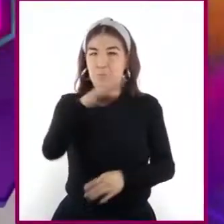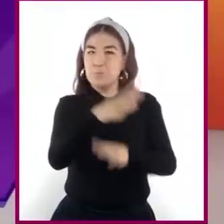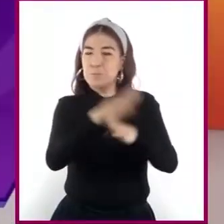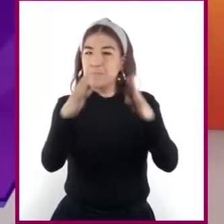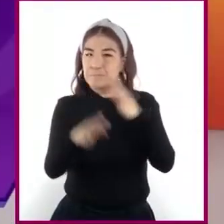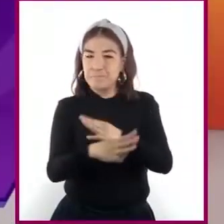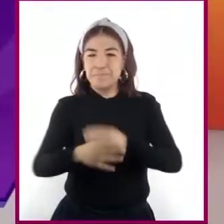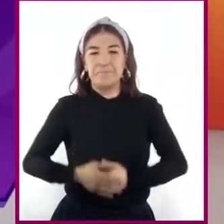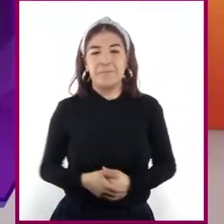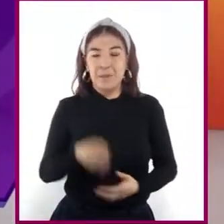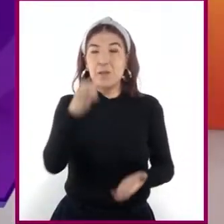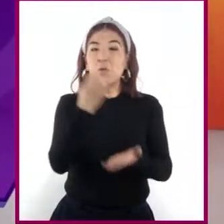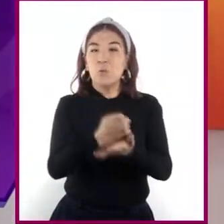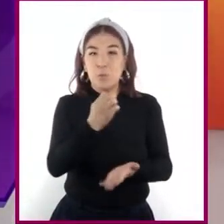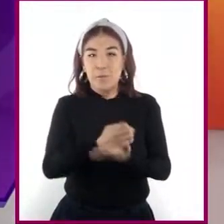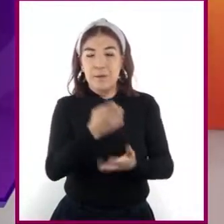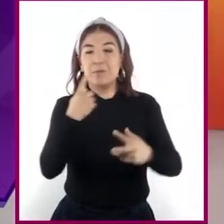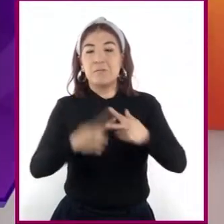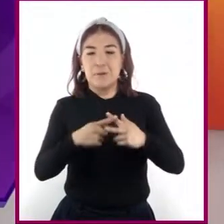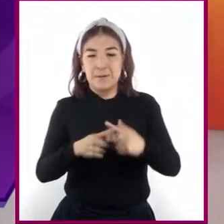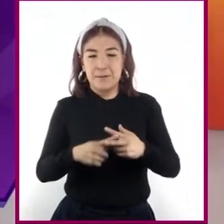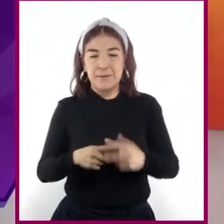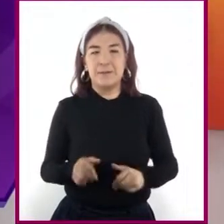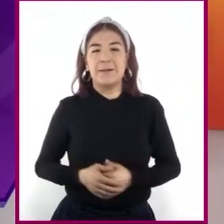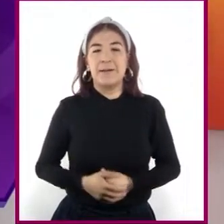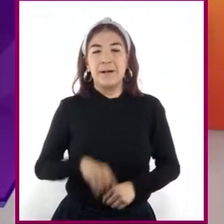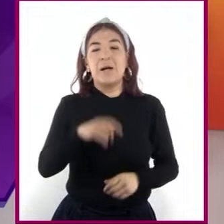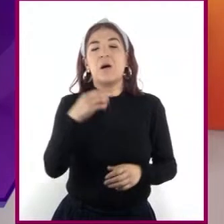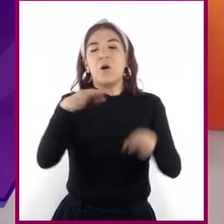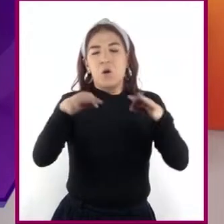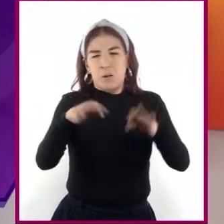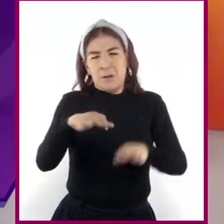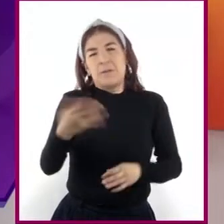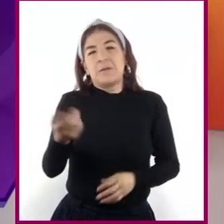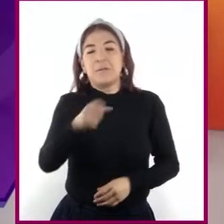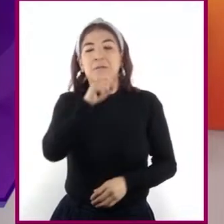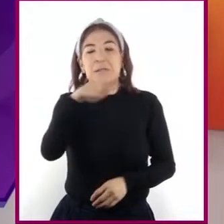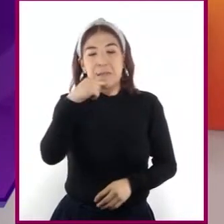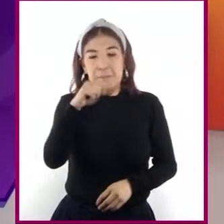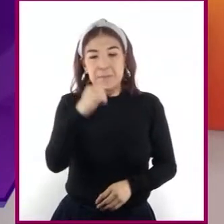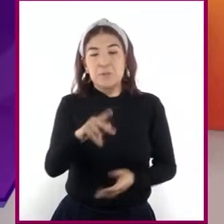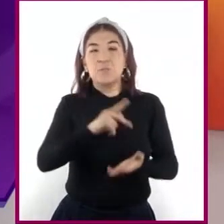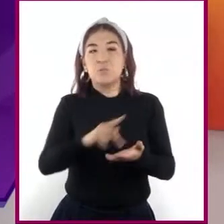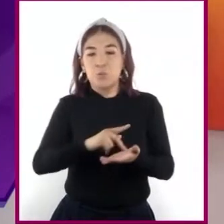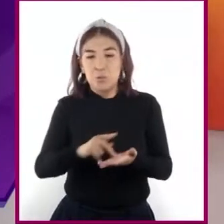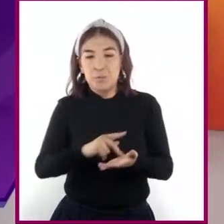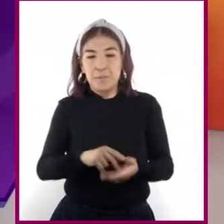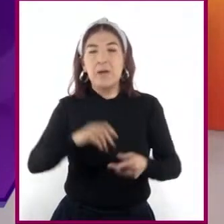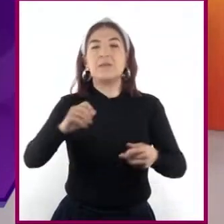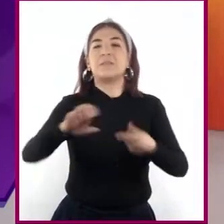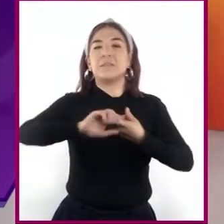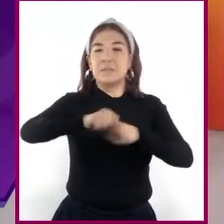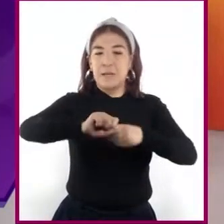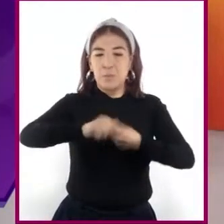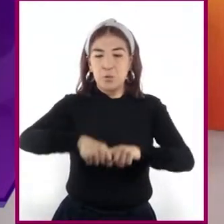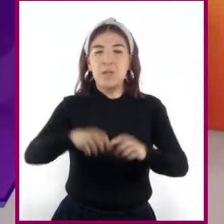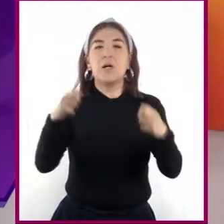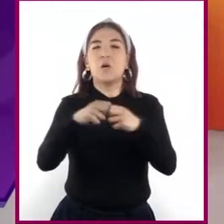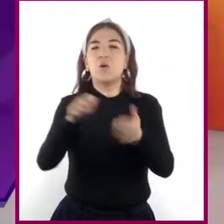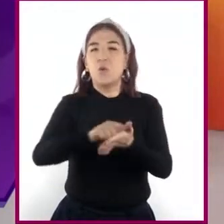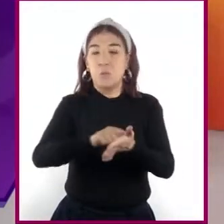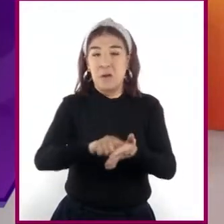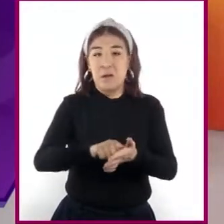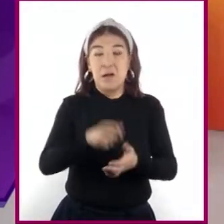materiales: cuaderno de matemáticas u hojas, lapicero, pluma, goma y sacapuntas. Si tienen discapacidad